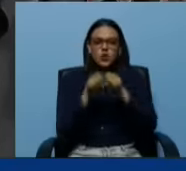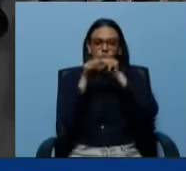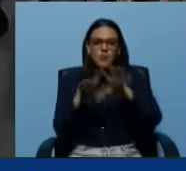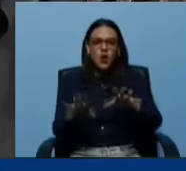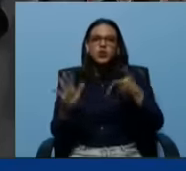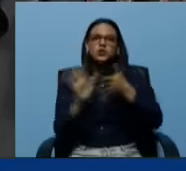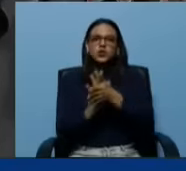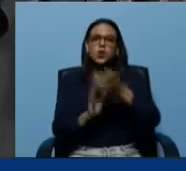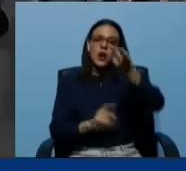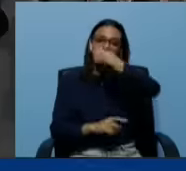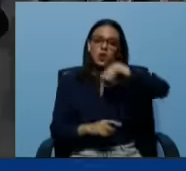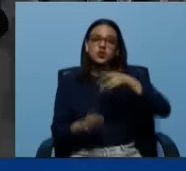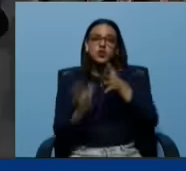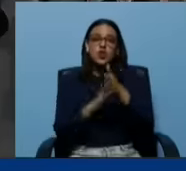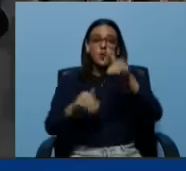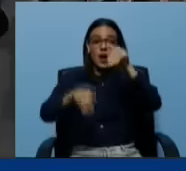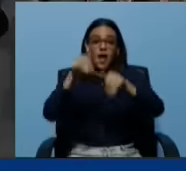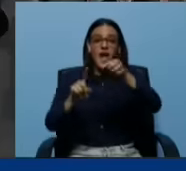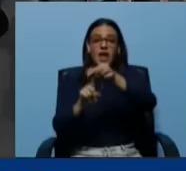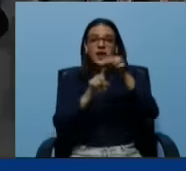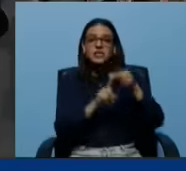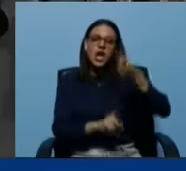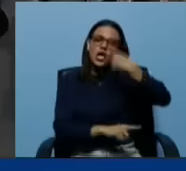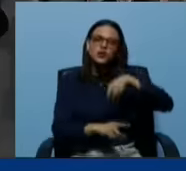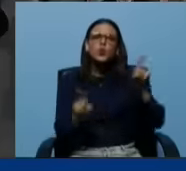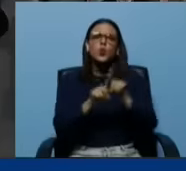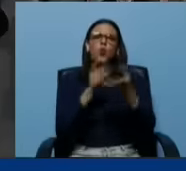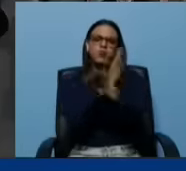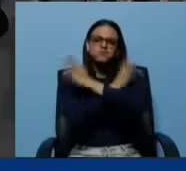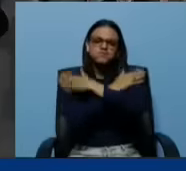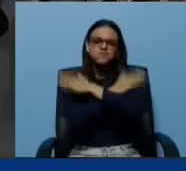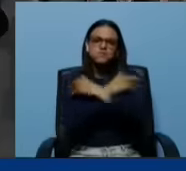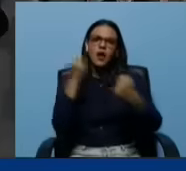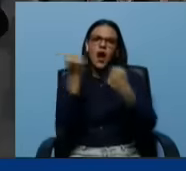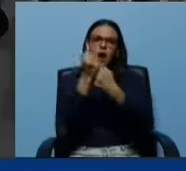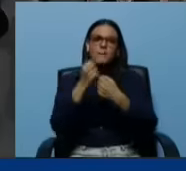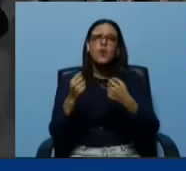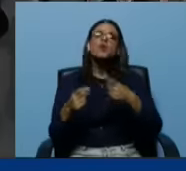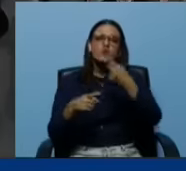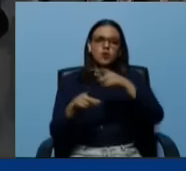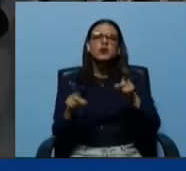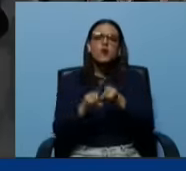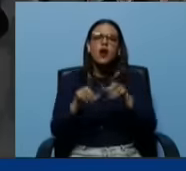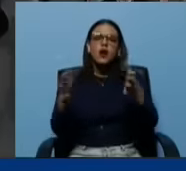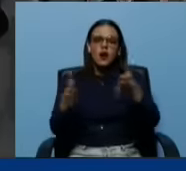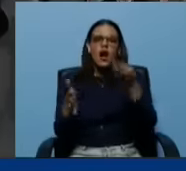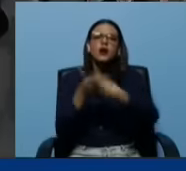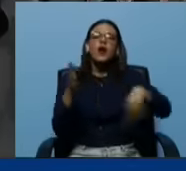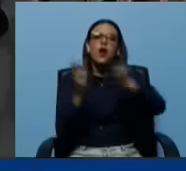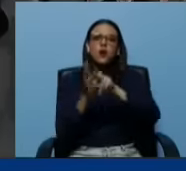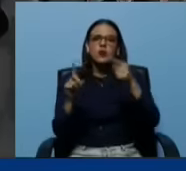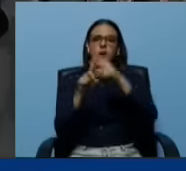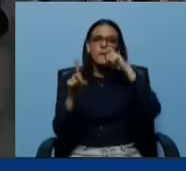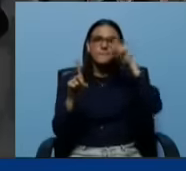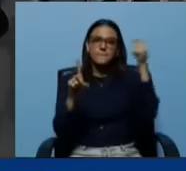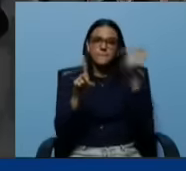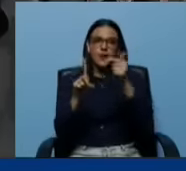sobre esta elección y le dimos nuestras felicitaciones por su triunfo electoral.